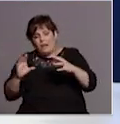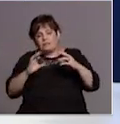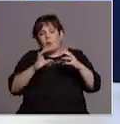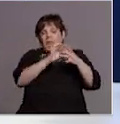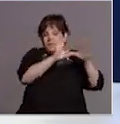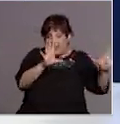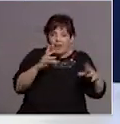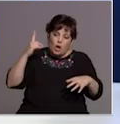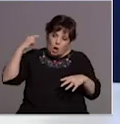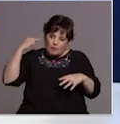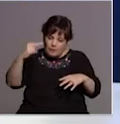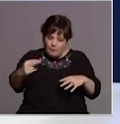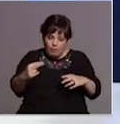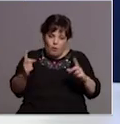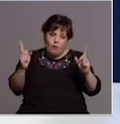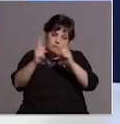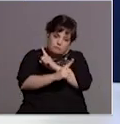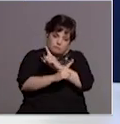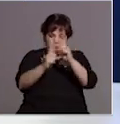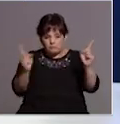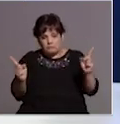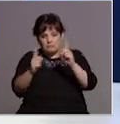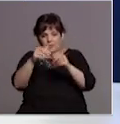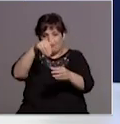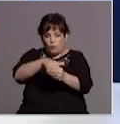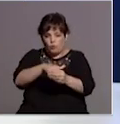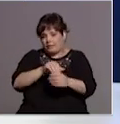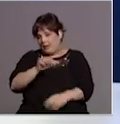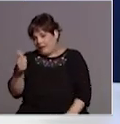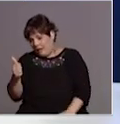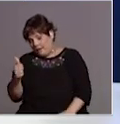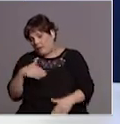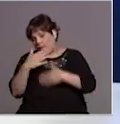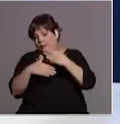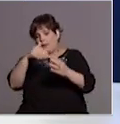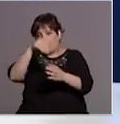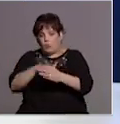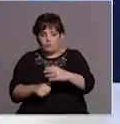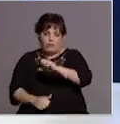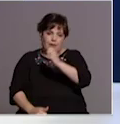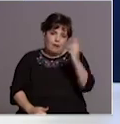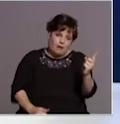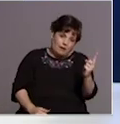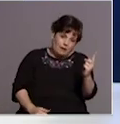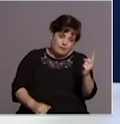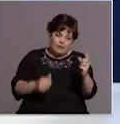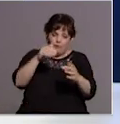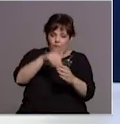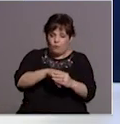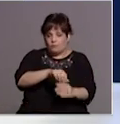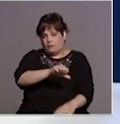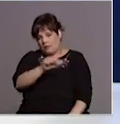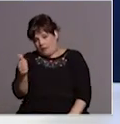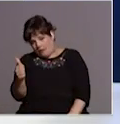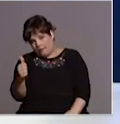se alternaban según la voluntad del electorado y entonces así se sucedían ciclos de gobiernos liberales y